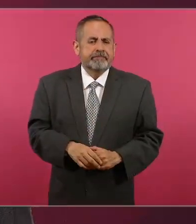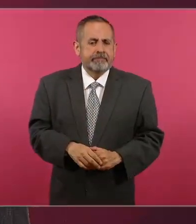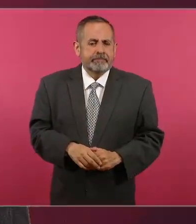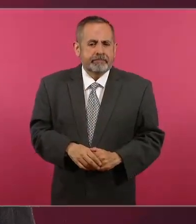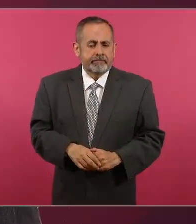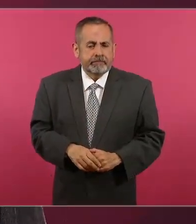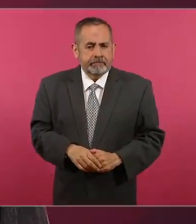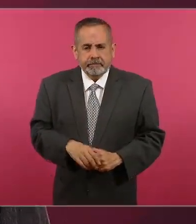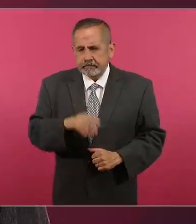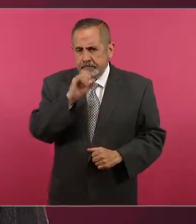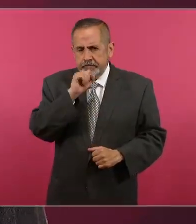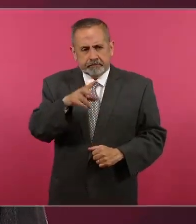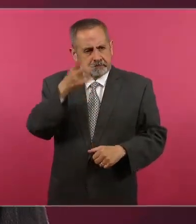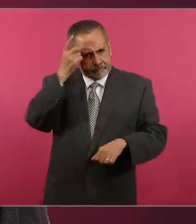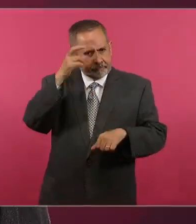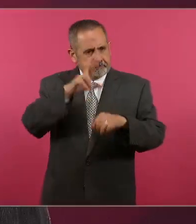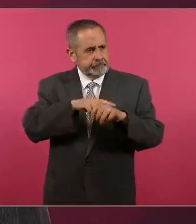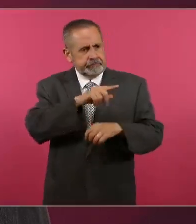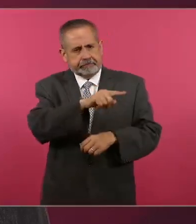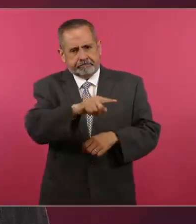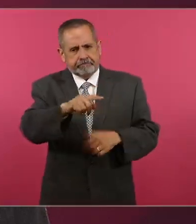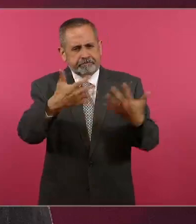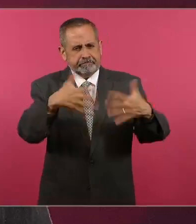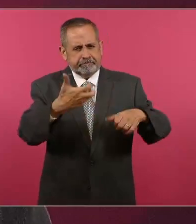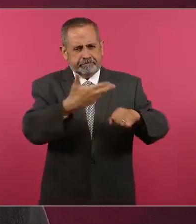van a ir los directivos de